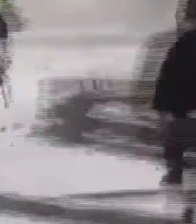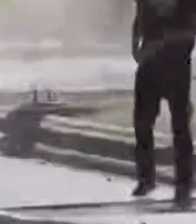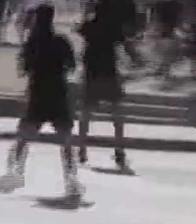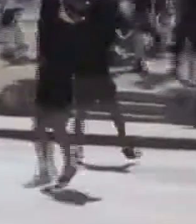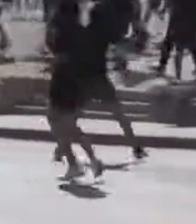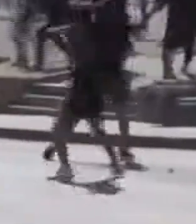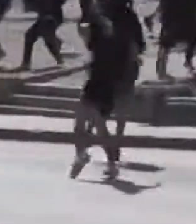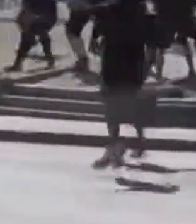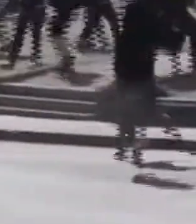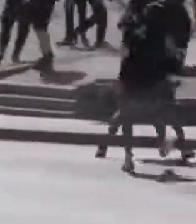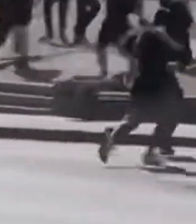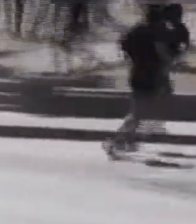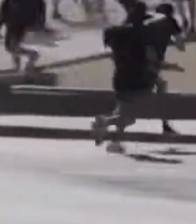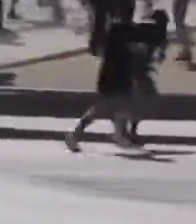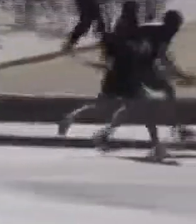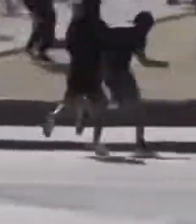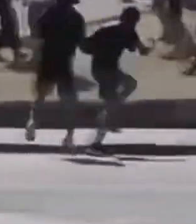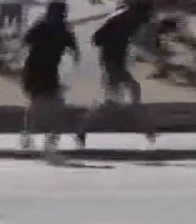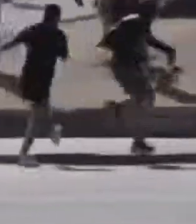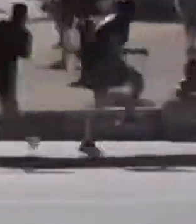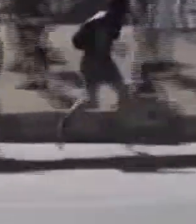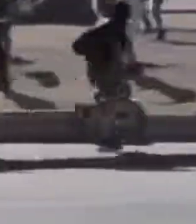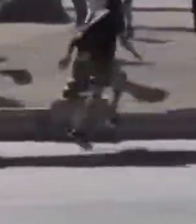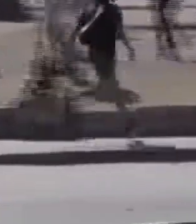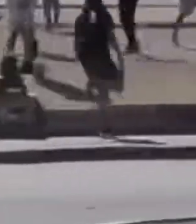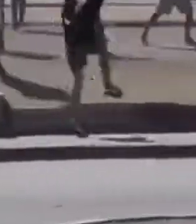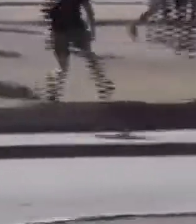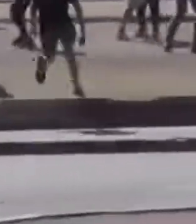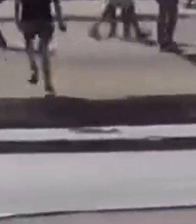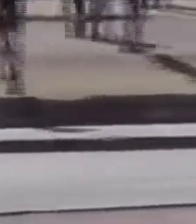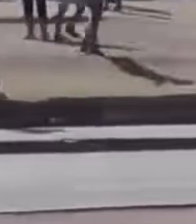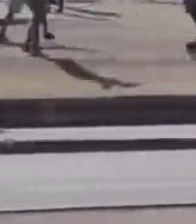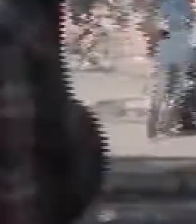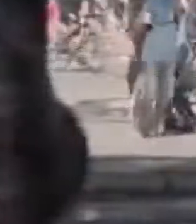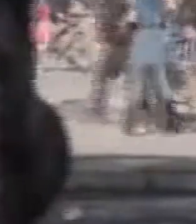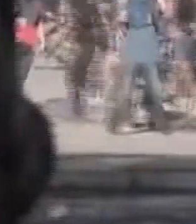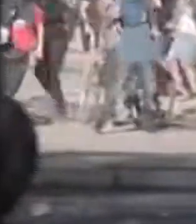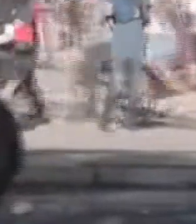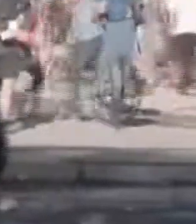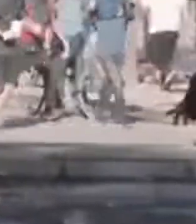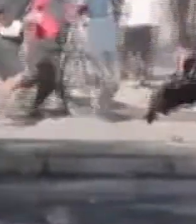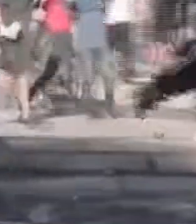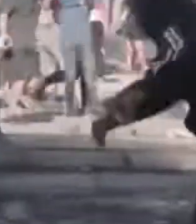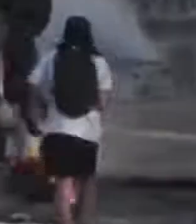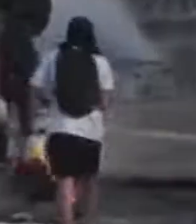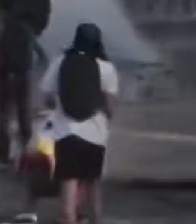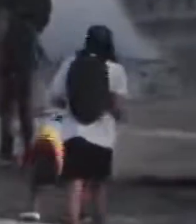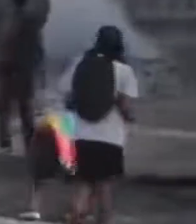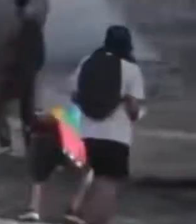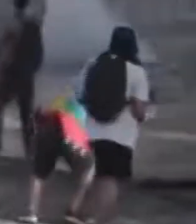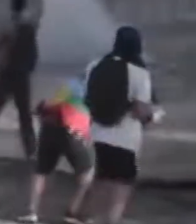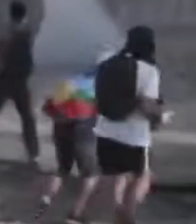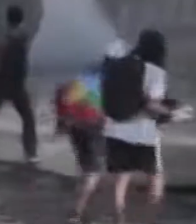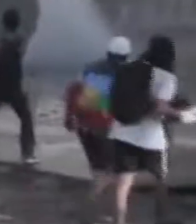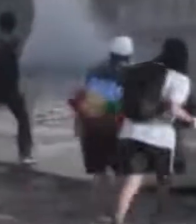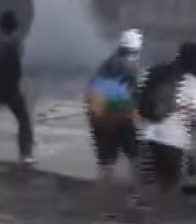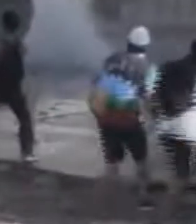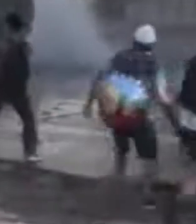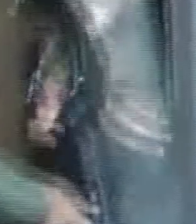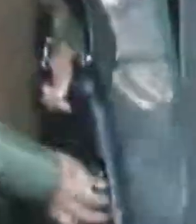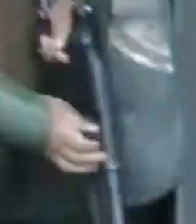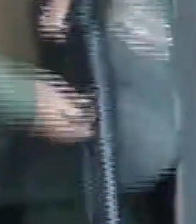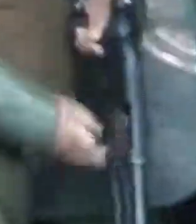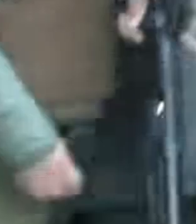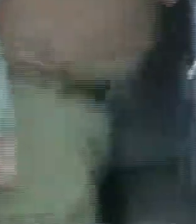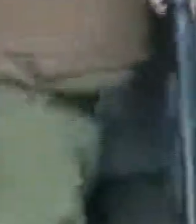por tanto ha infringido la ley ya que carabineros ha actuado con violencia innecesaria y desproporcionada